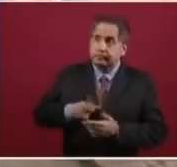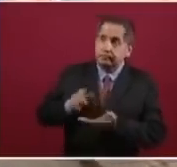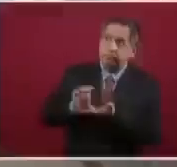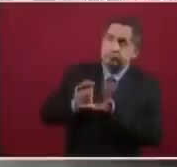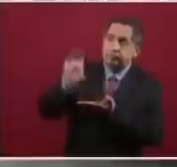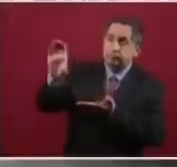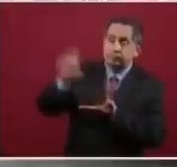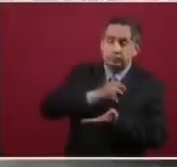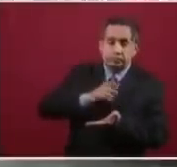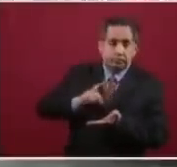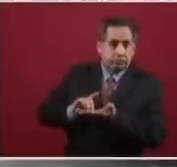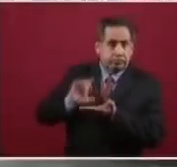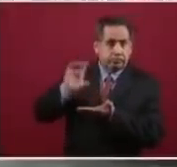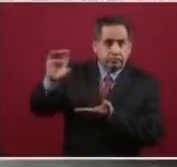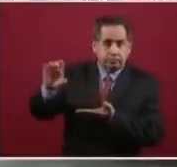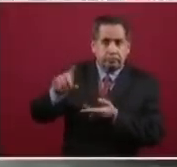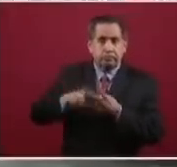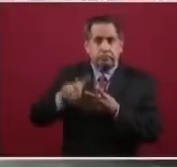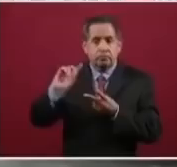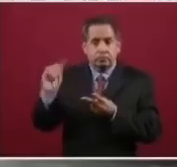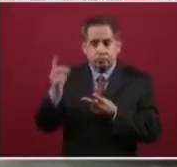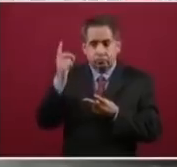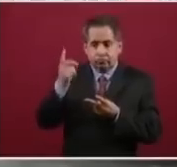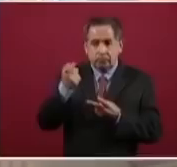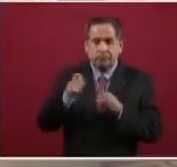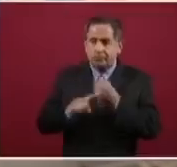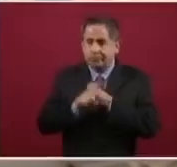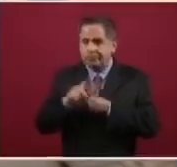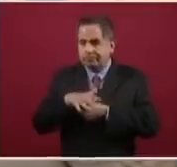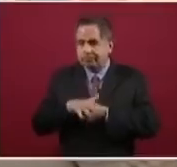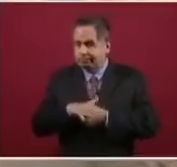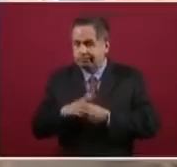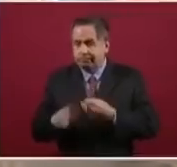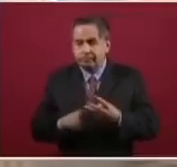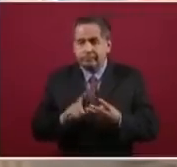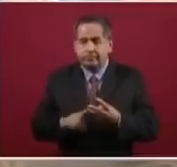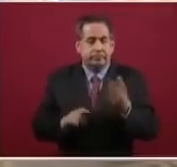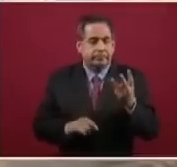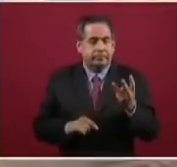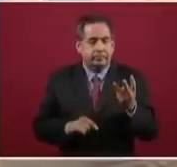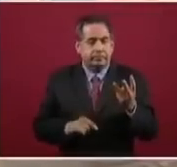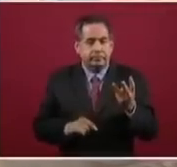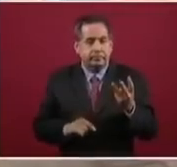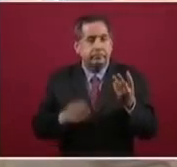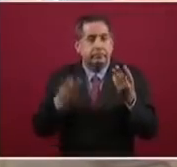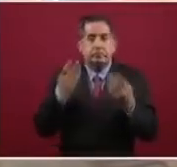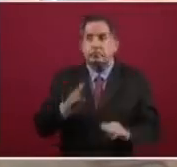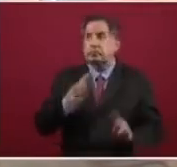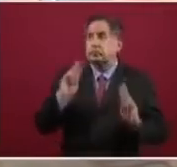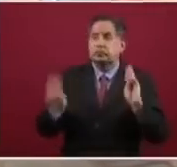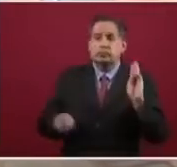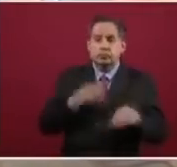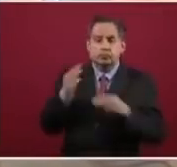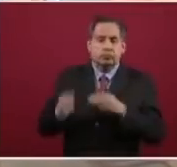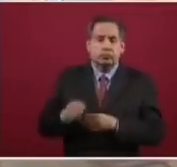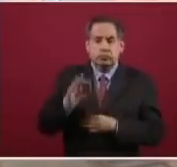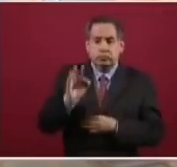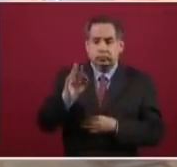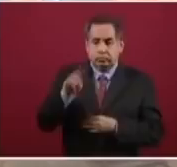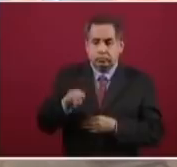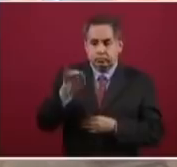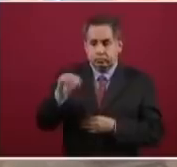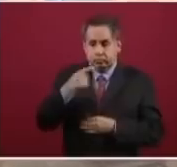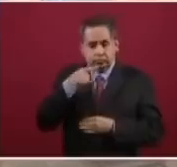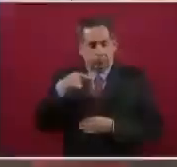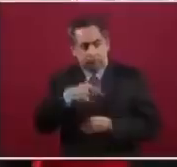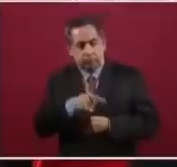privada y pública es en dólares y también presiona 3 que el banco mundial y el fmi y apuntala en el